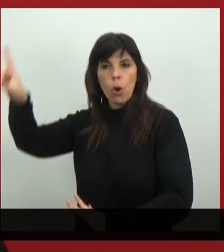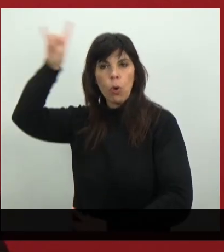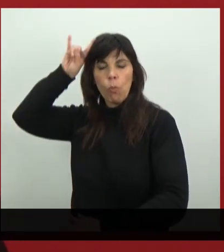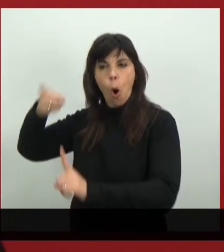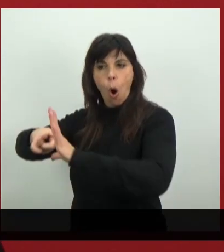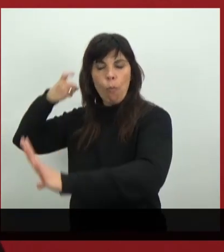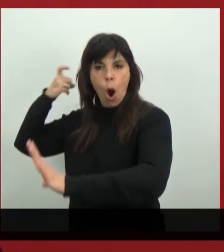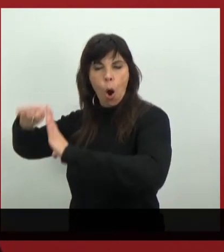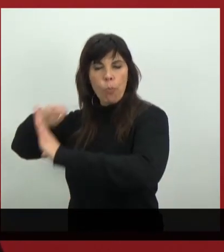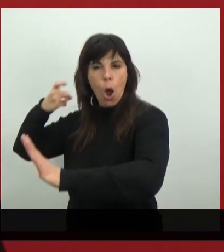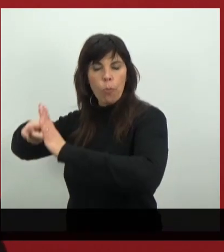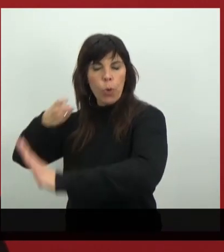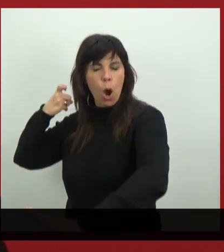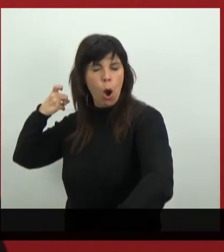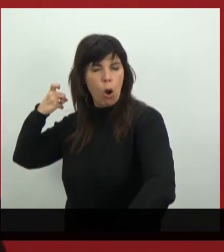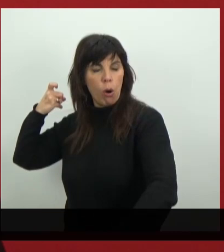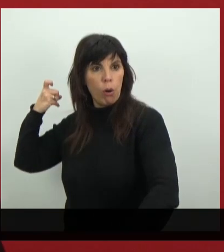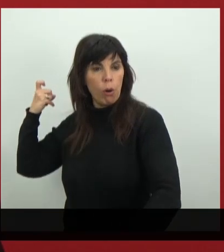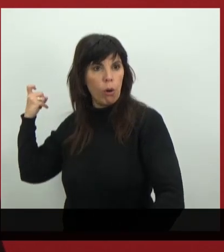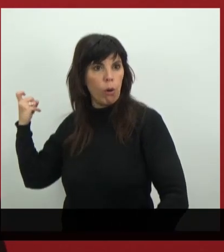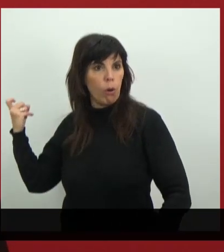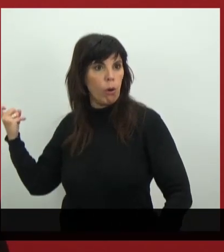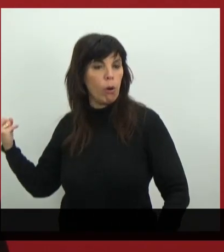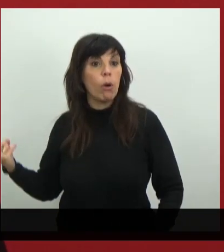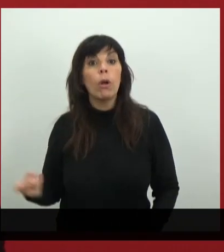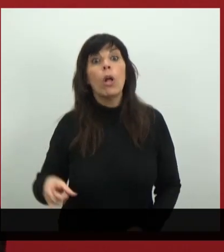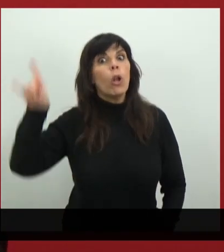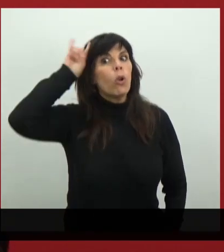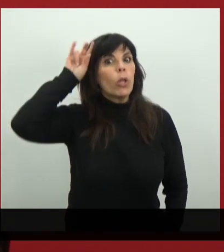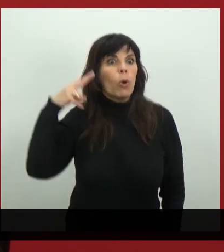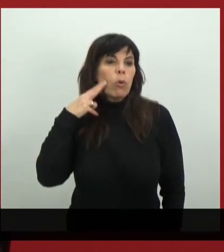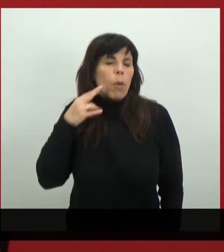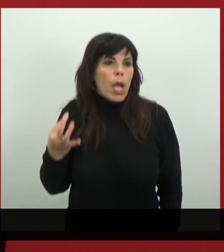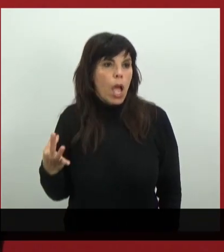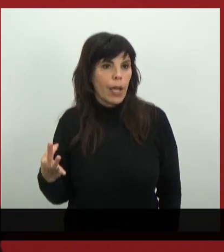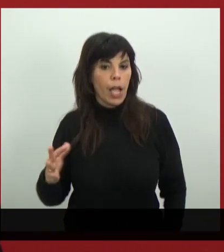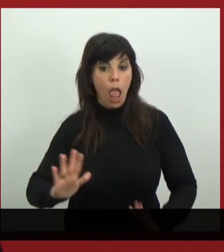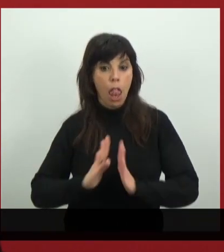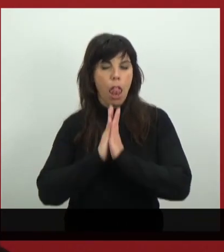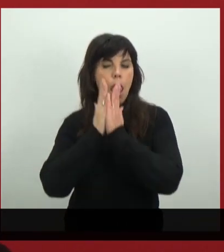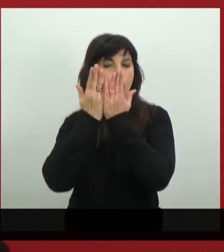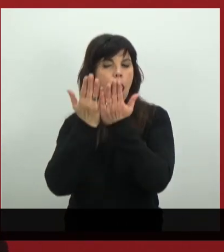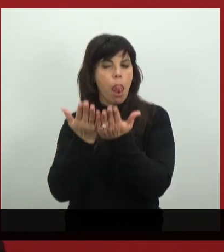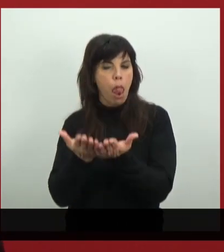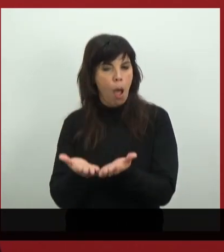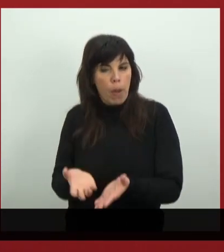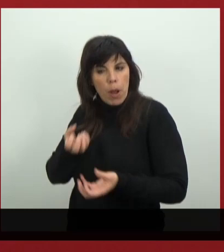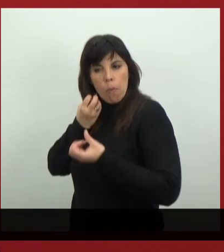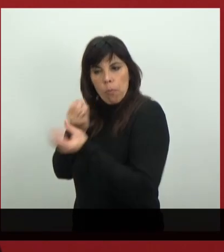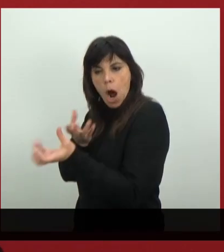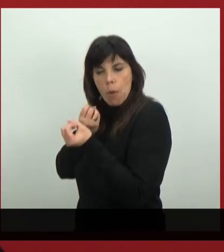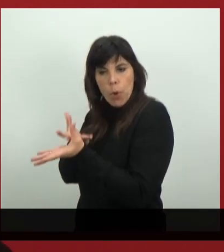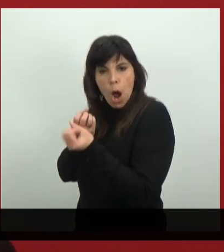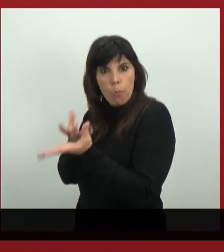que los demonios temen, y es el sonido de la palabra. ¿Cómo una persona recibe liberación de